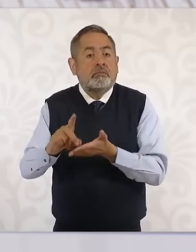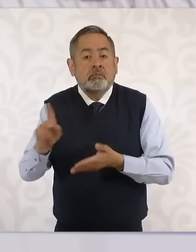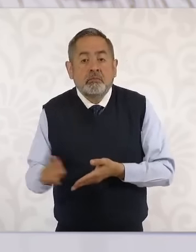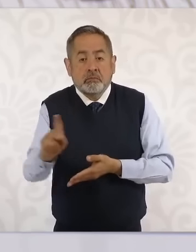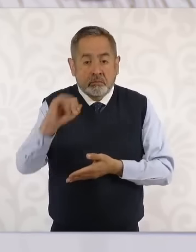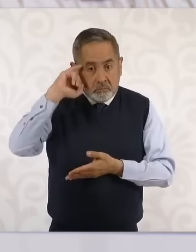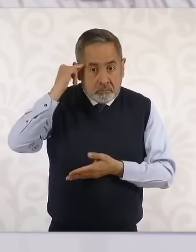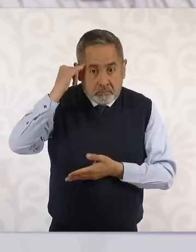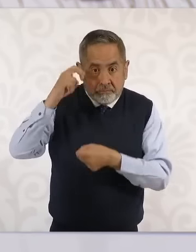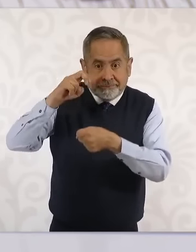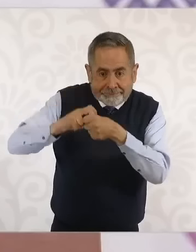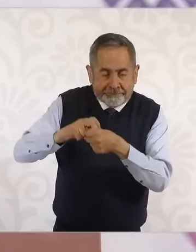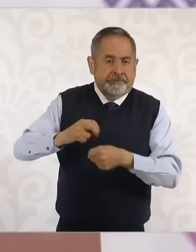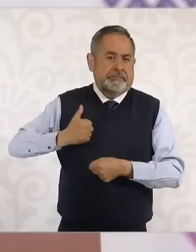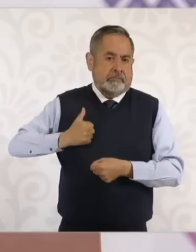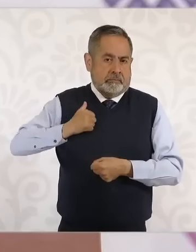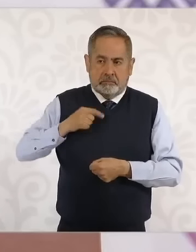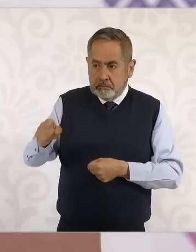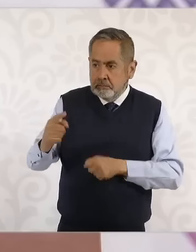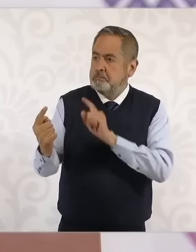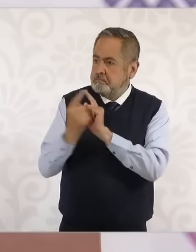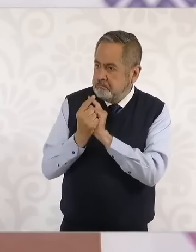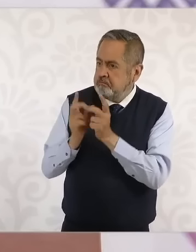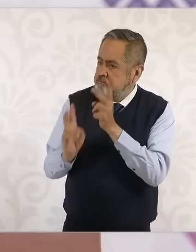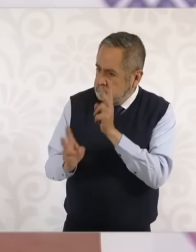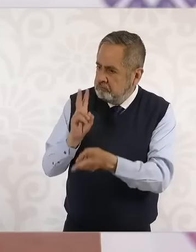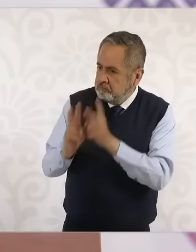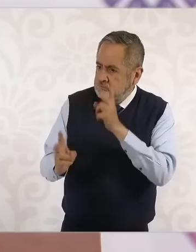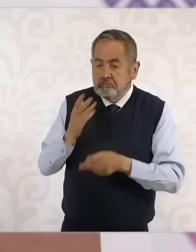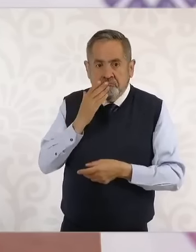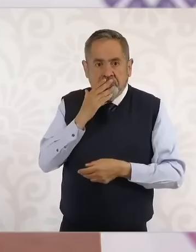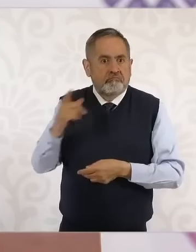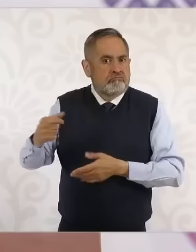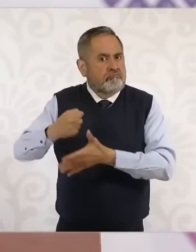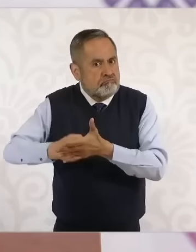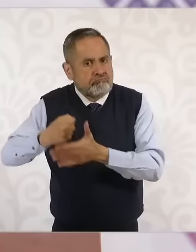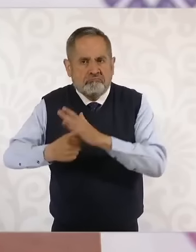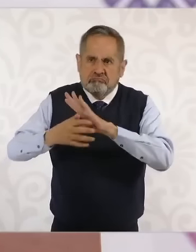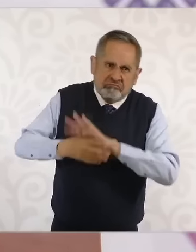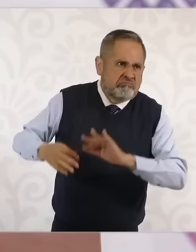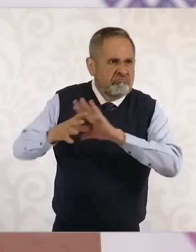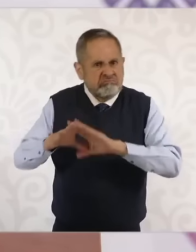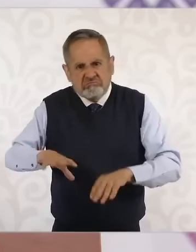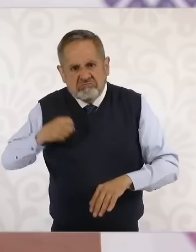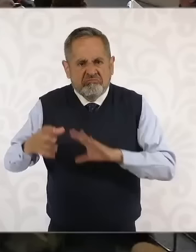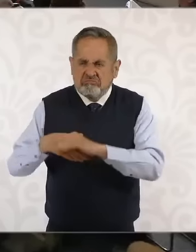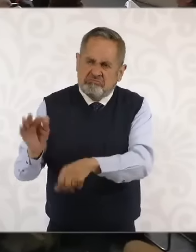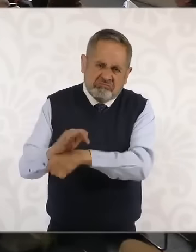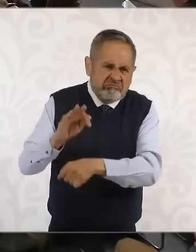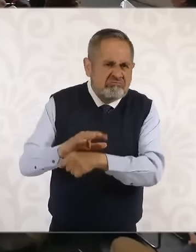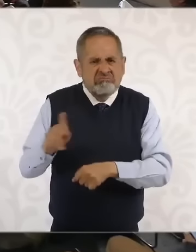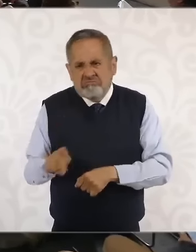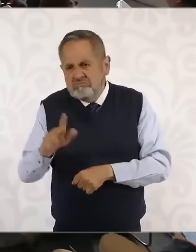en Canadá. Entonces estuvimos platicando sobre su lucha de defensa de los pueblos